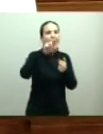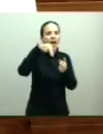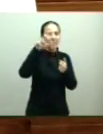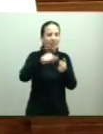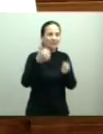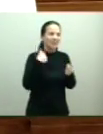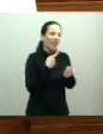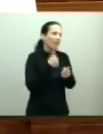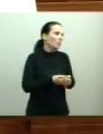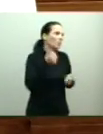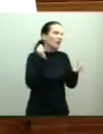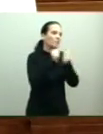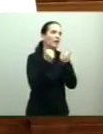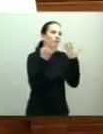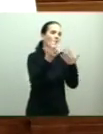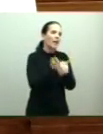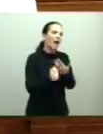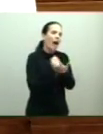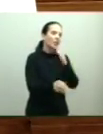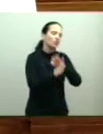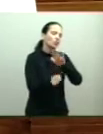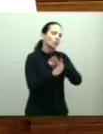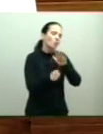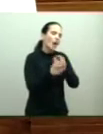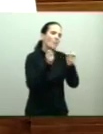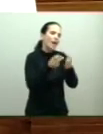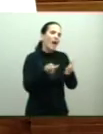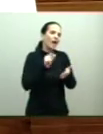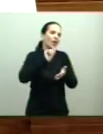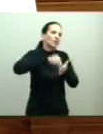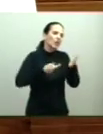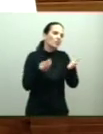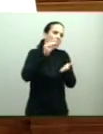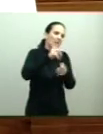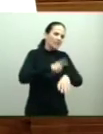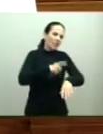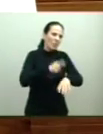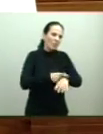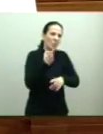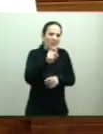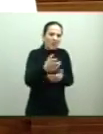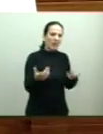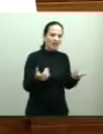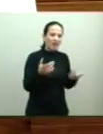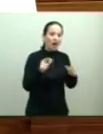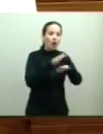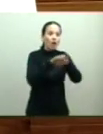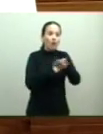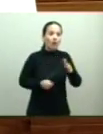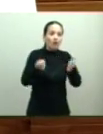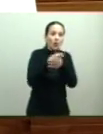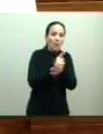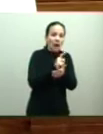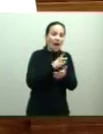29 años de prolongación de peaje sin necesidad y luego un gobierno que paga, no lo ha rescatado en